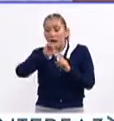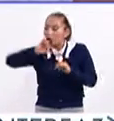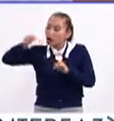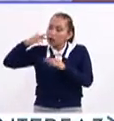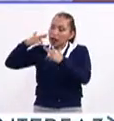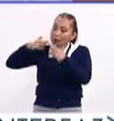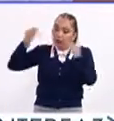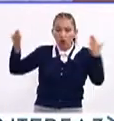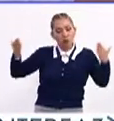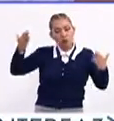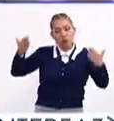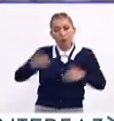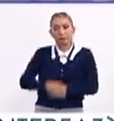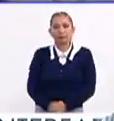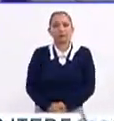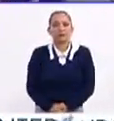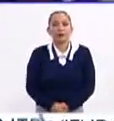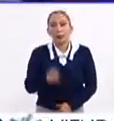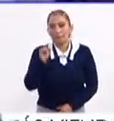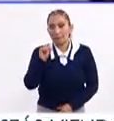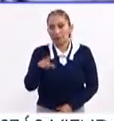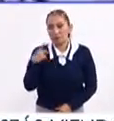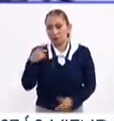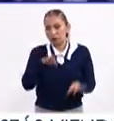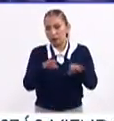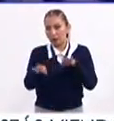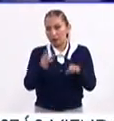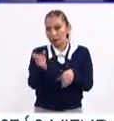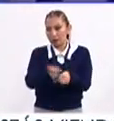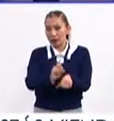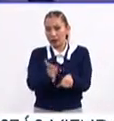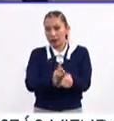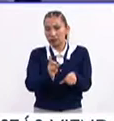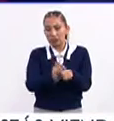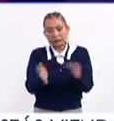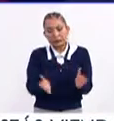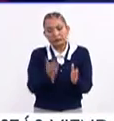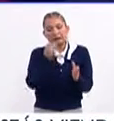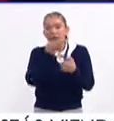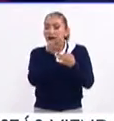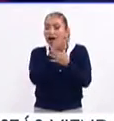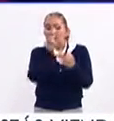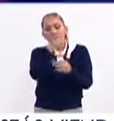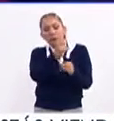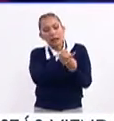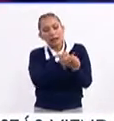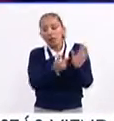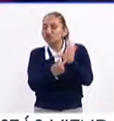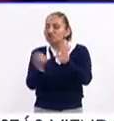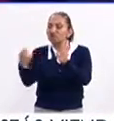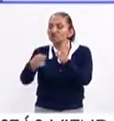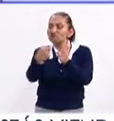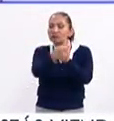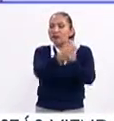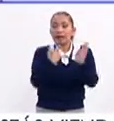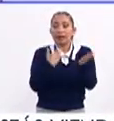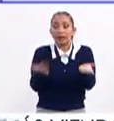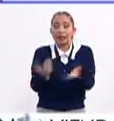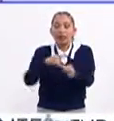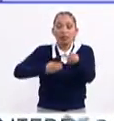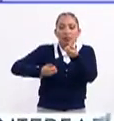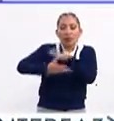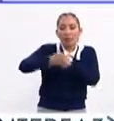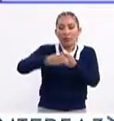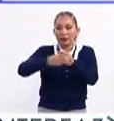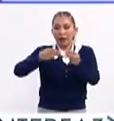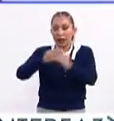otras regiones del mundo. Como parte de su quehacer cotidiano, impulsa la difusión de sus investigaciones y promueve el intercambio